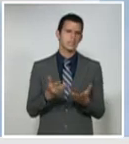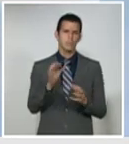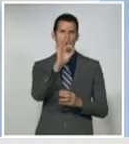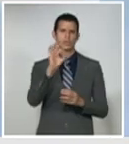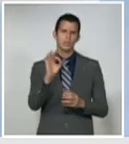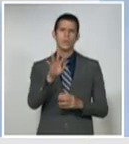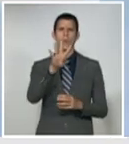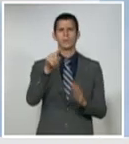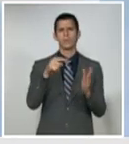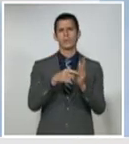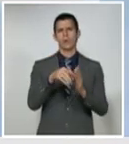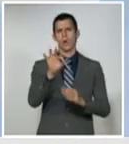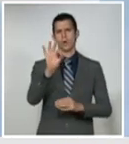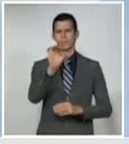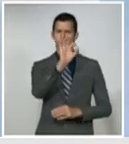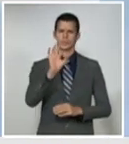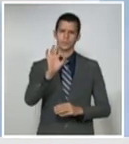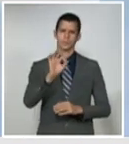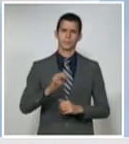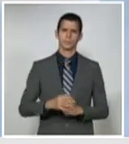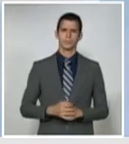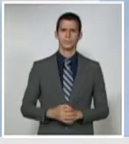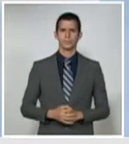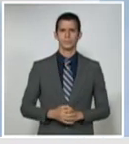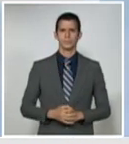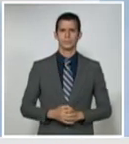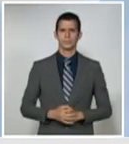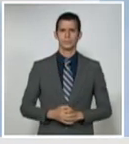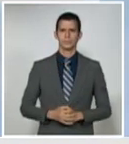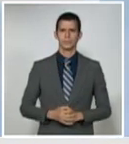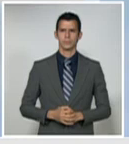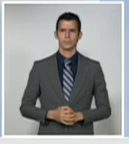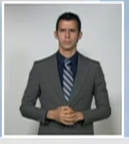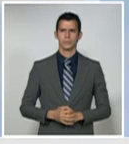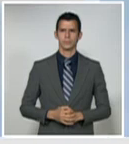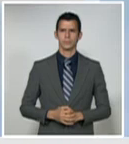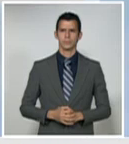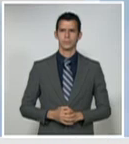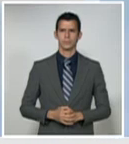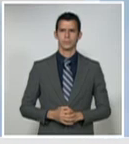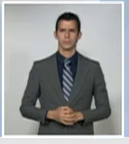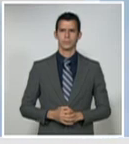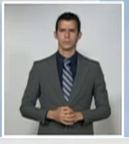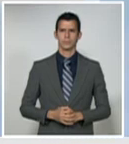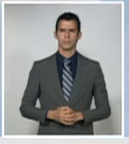4,8% de los casos diagnosticados. De estos